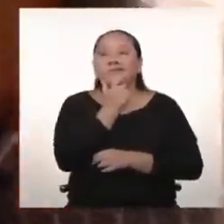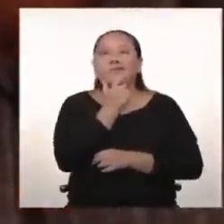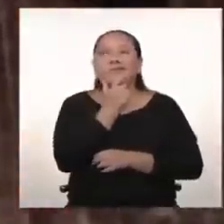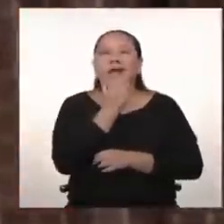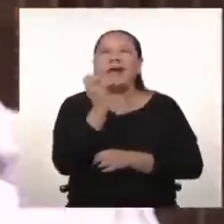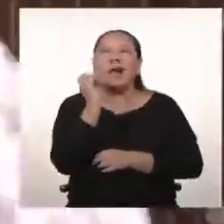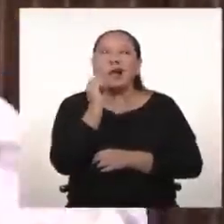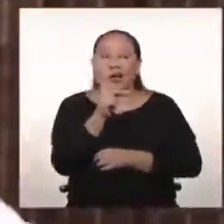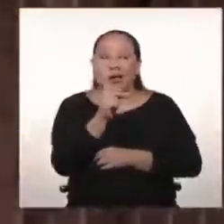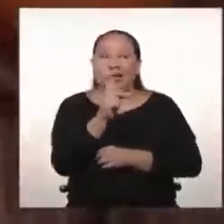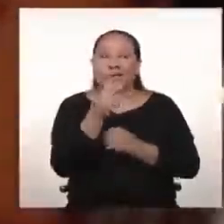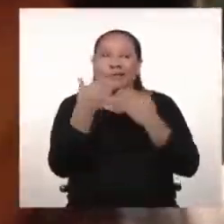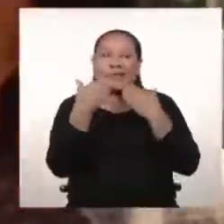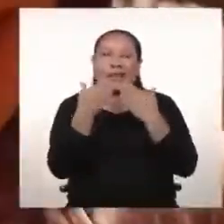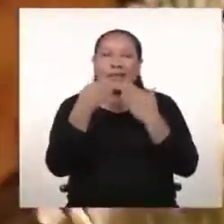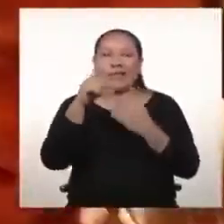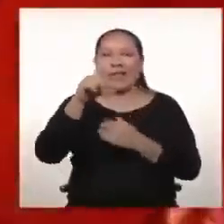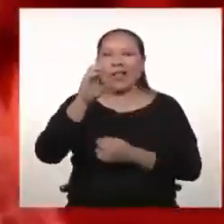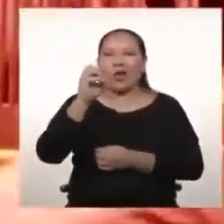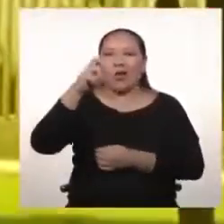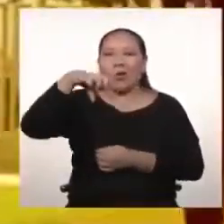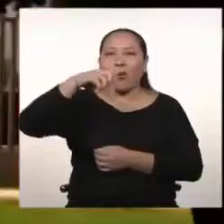eso Gracias